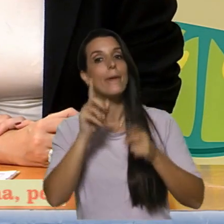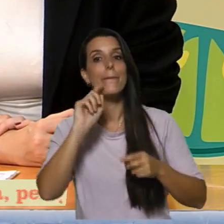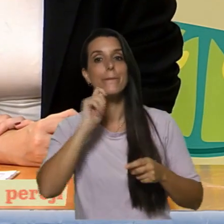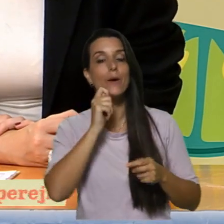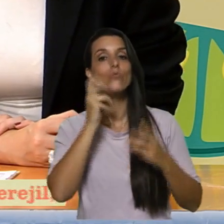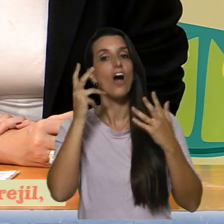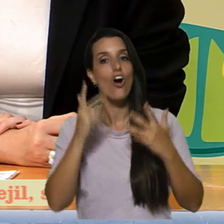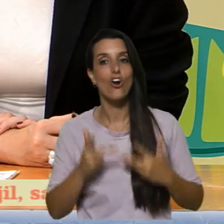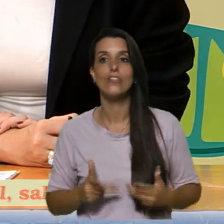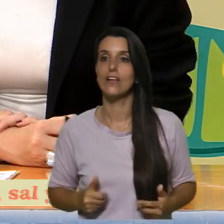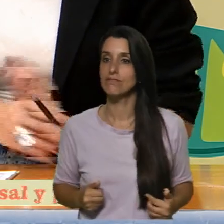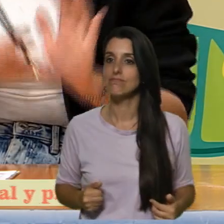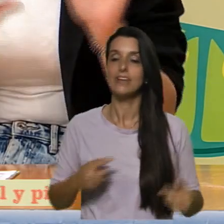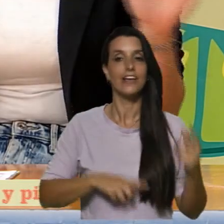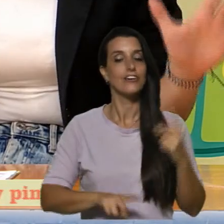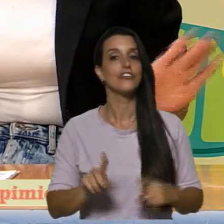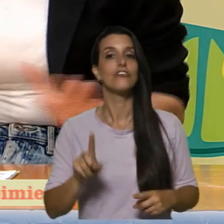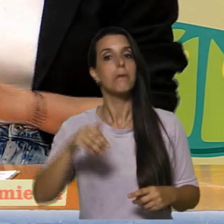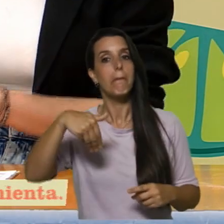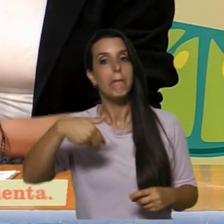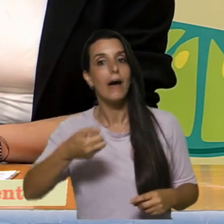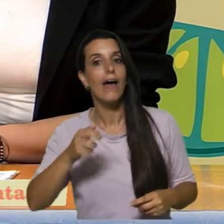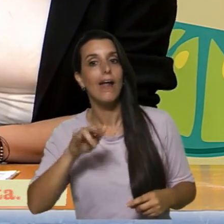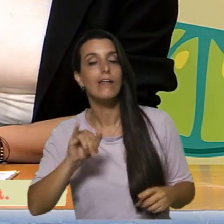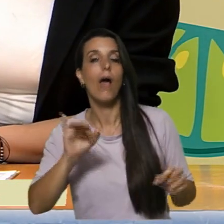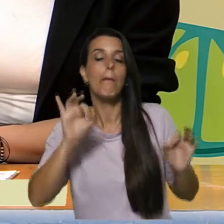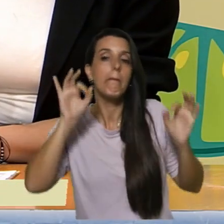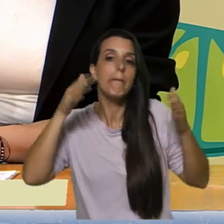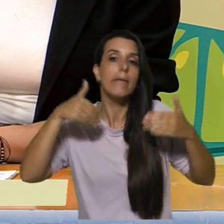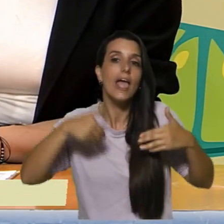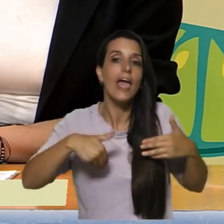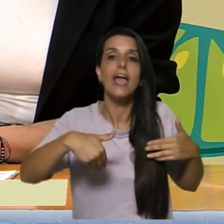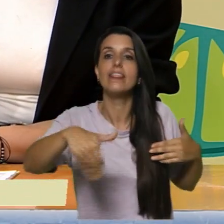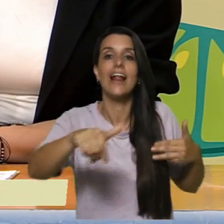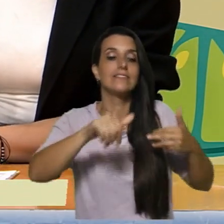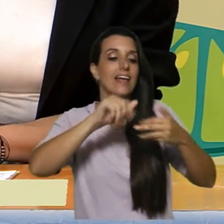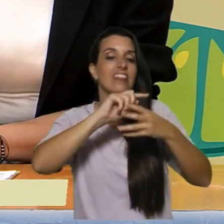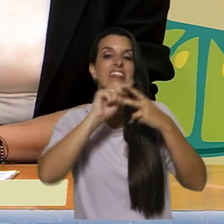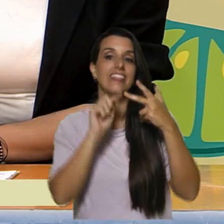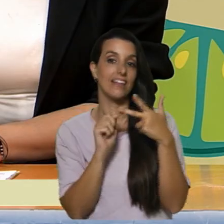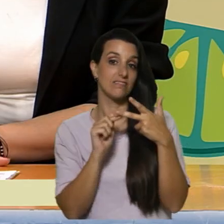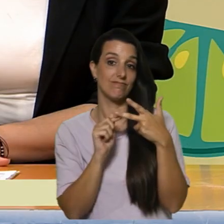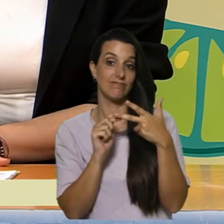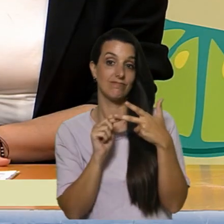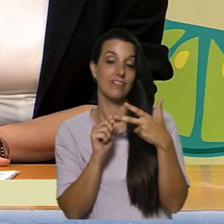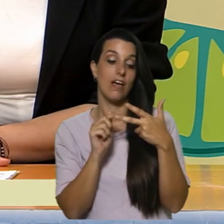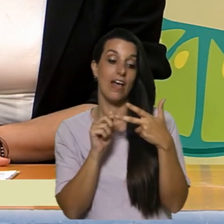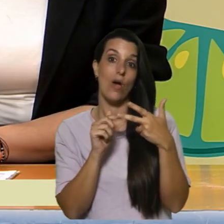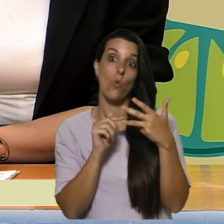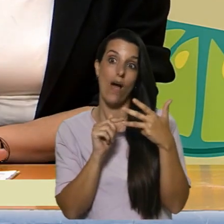el orden. Así que, María, mientras que como ves, Leo, que no sean tres de los ítems, está todo controlado. Más de tres